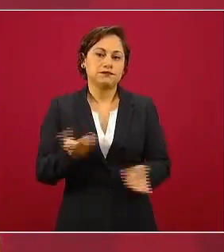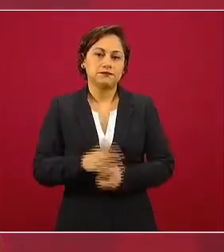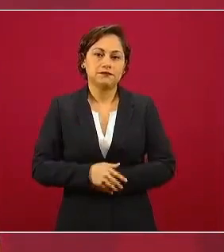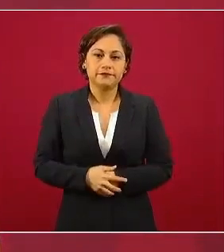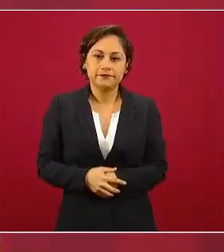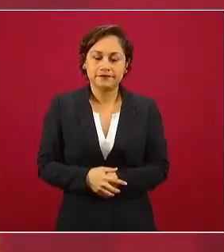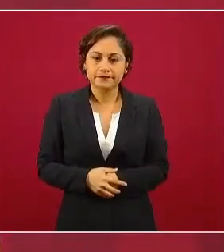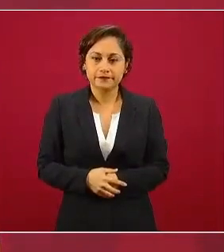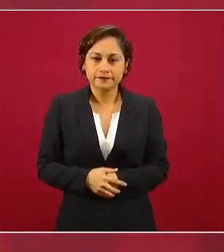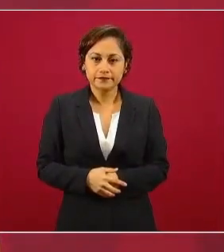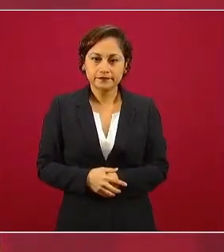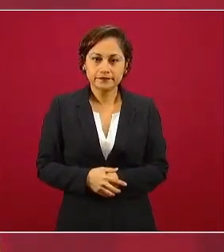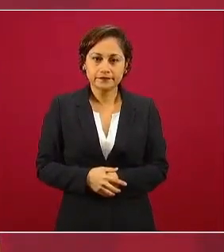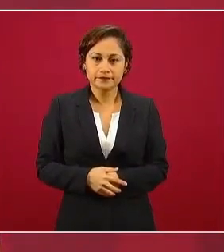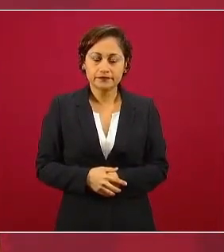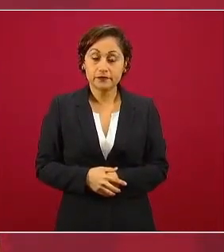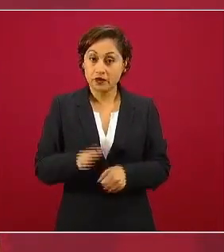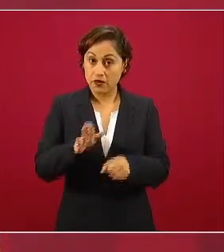no